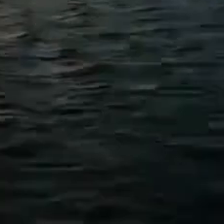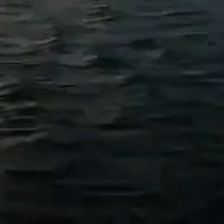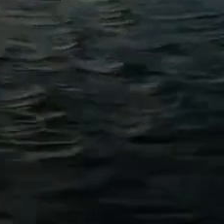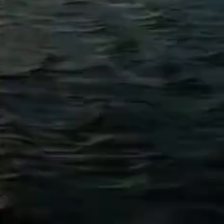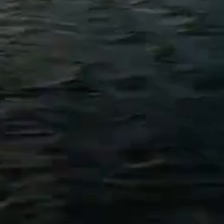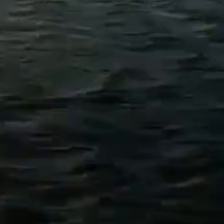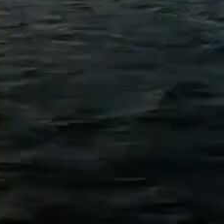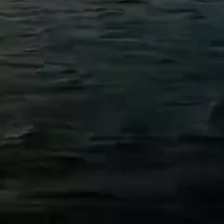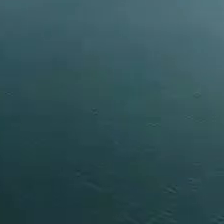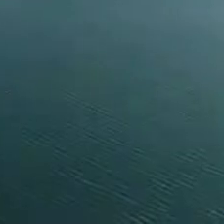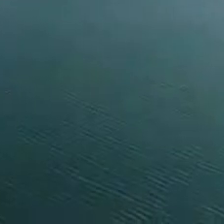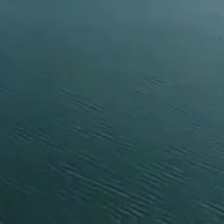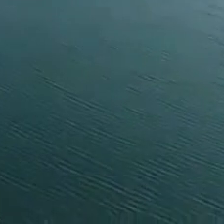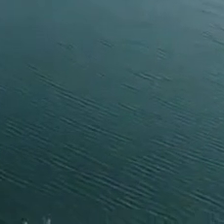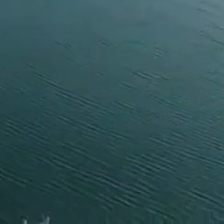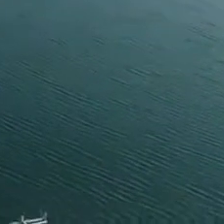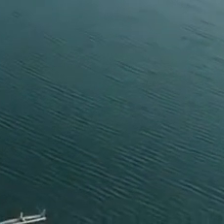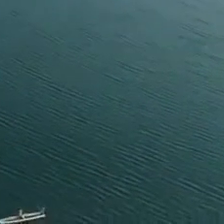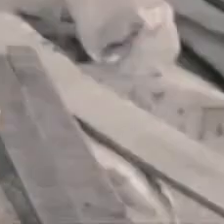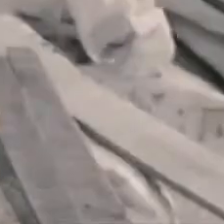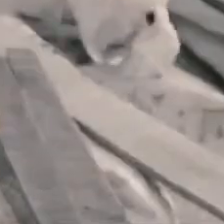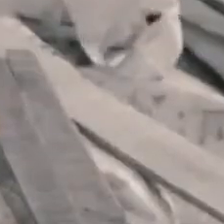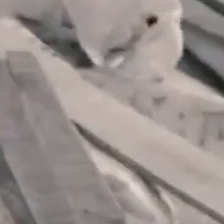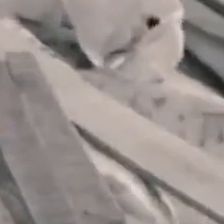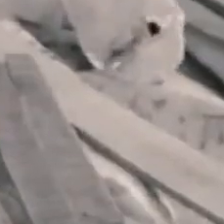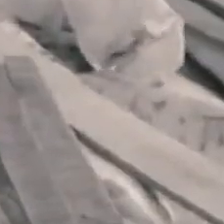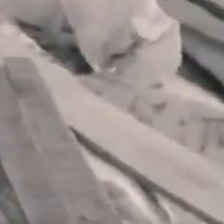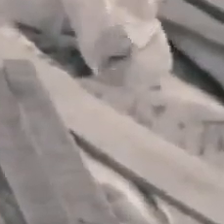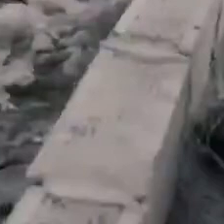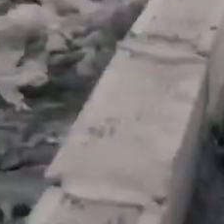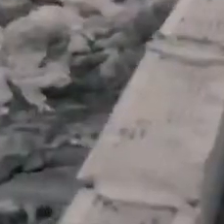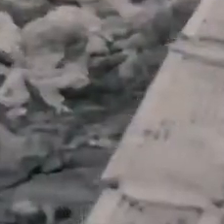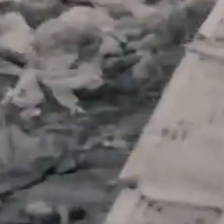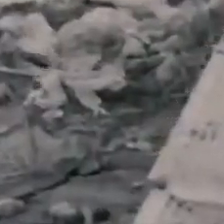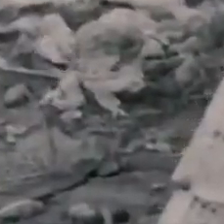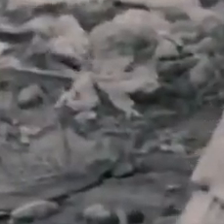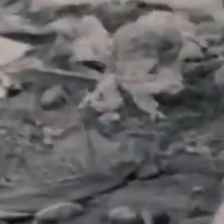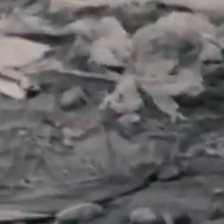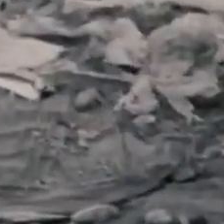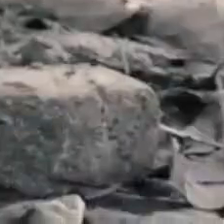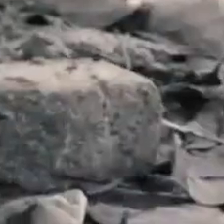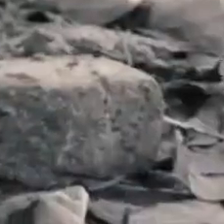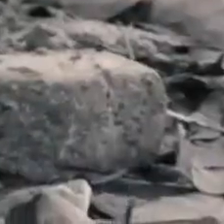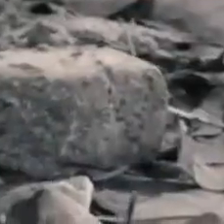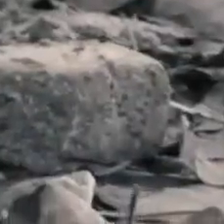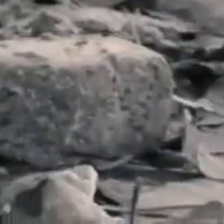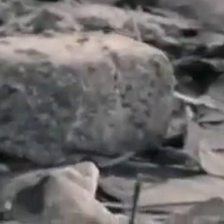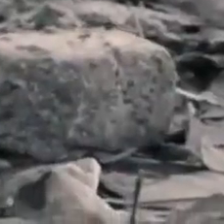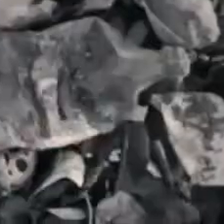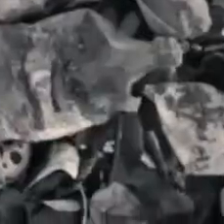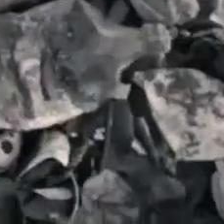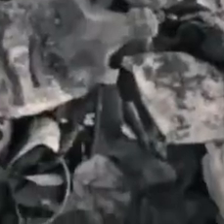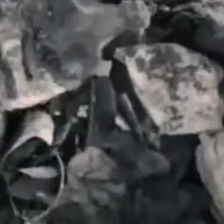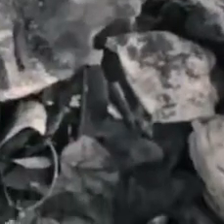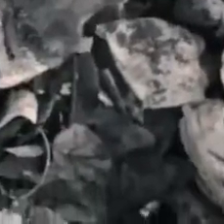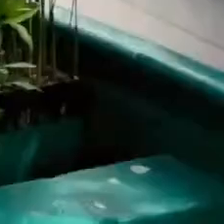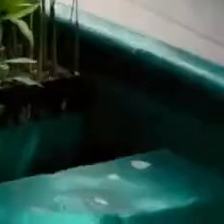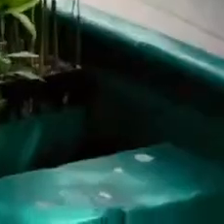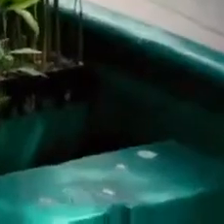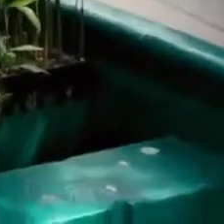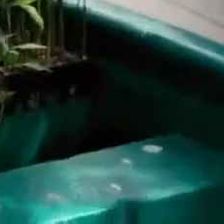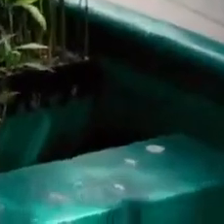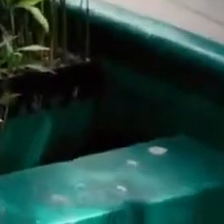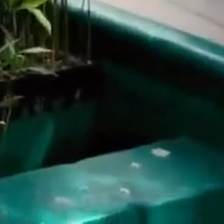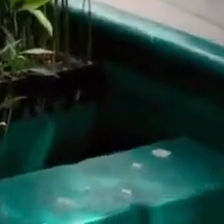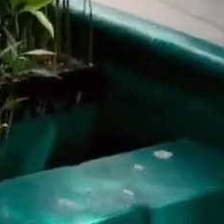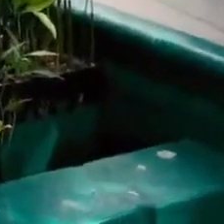Preciosa, una ciénaga extraordinaria. Sin embargo, históricamente le dimos la espalda a este maravilloso cuerpo de agua. Ya